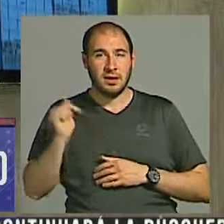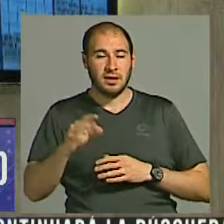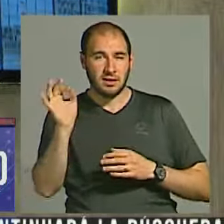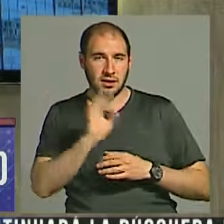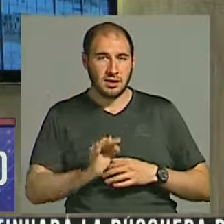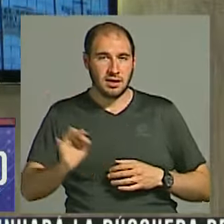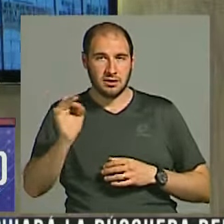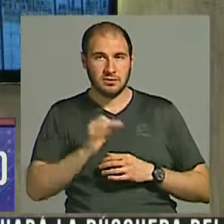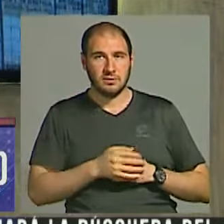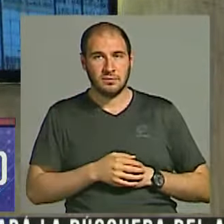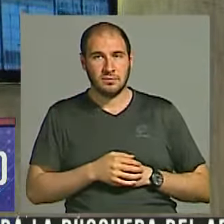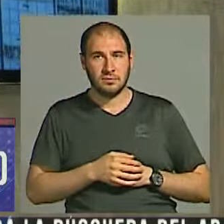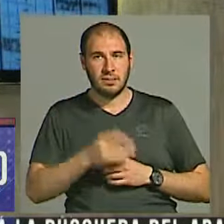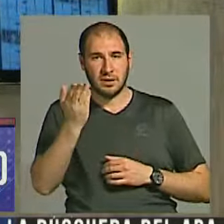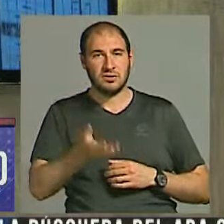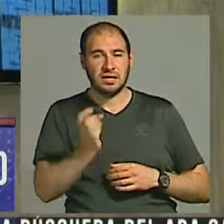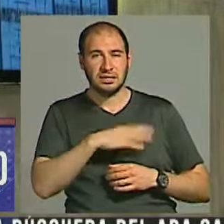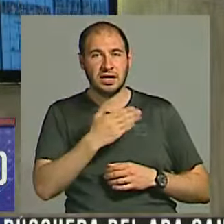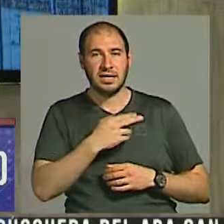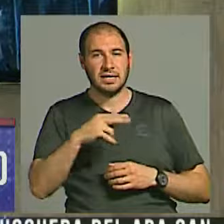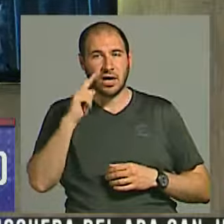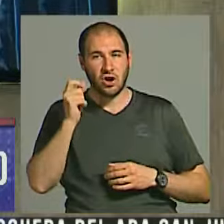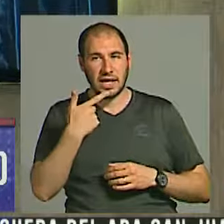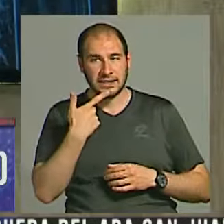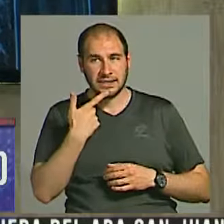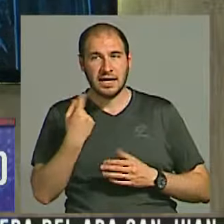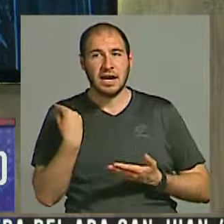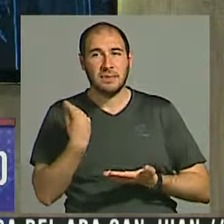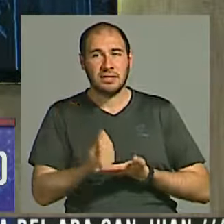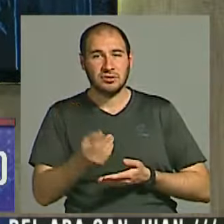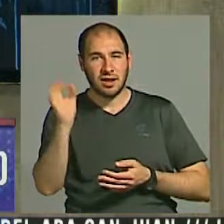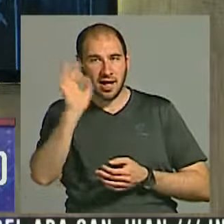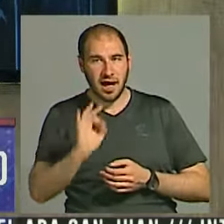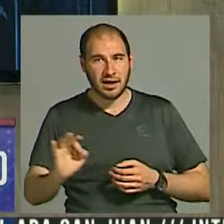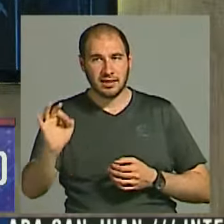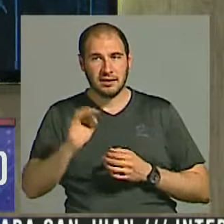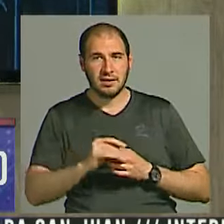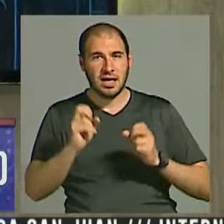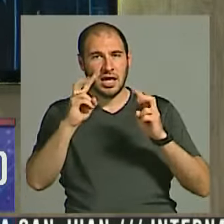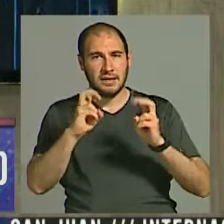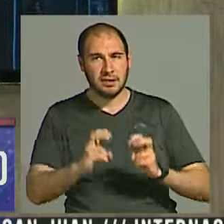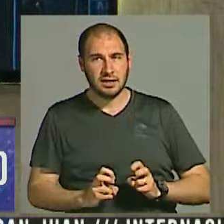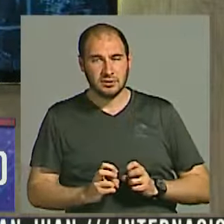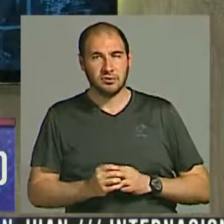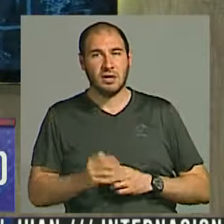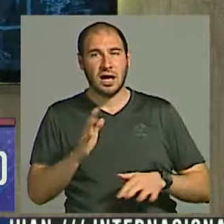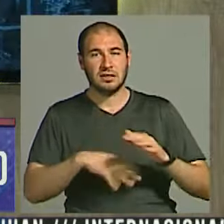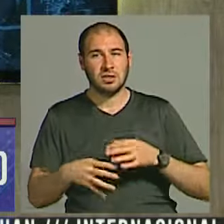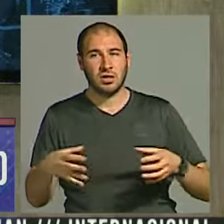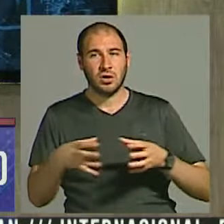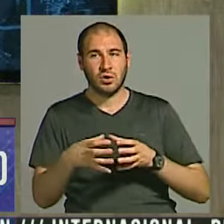obra del chileno Nicolás Franco, que es una representación artística de una investigación que realizó un